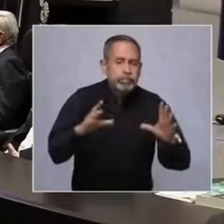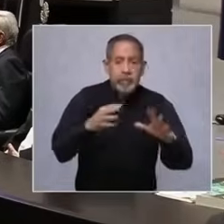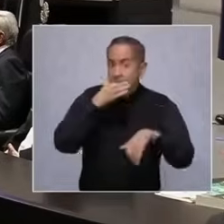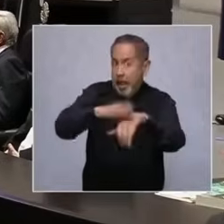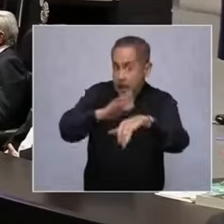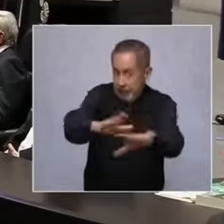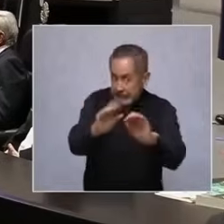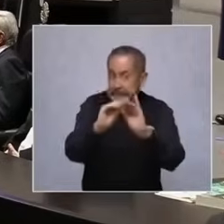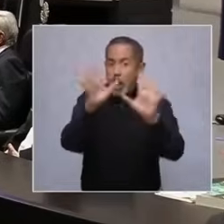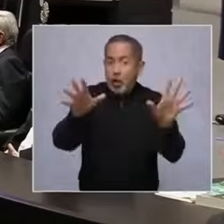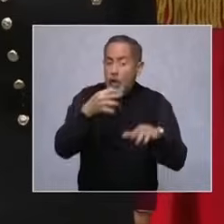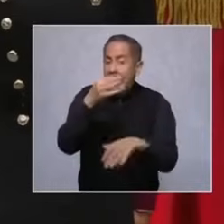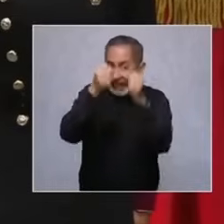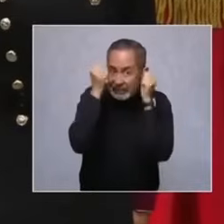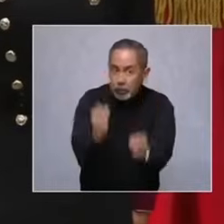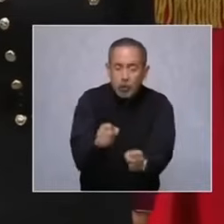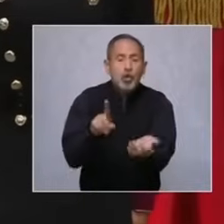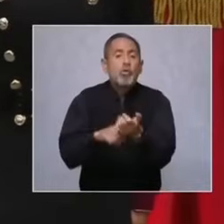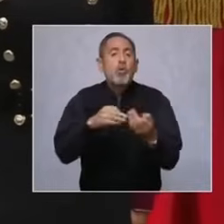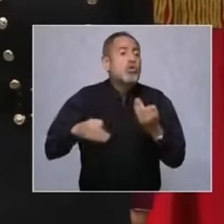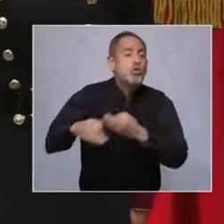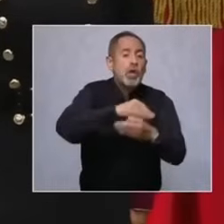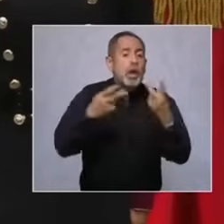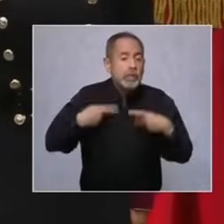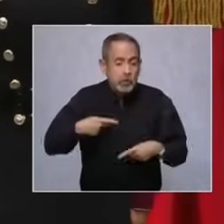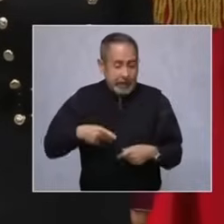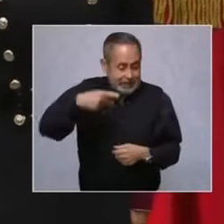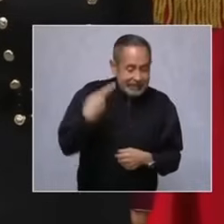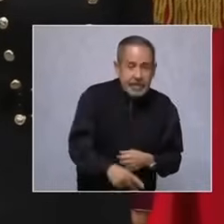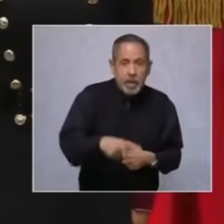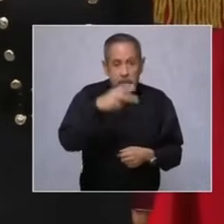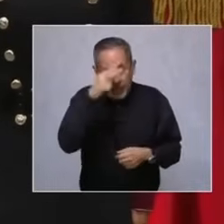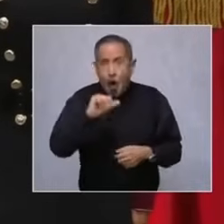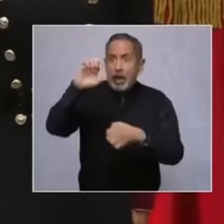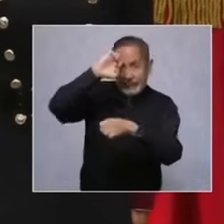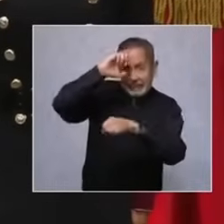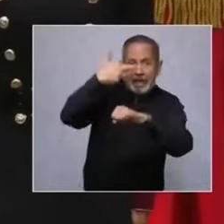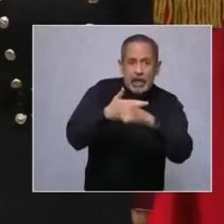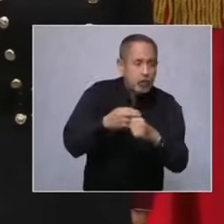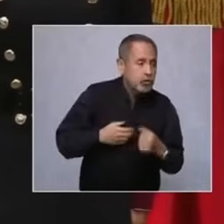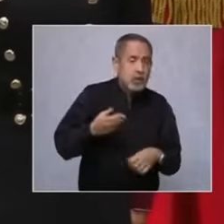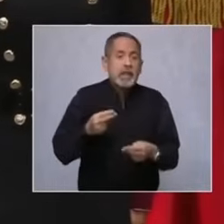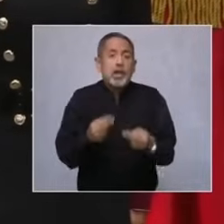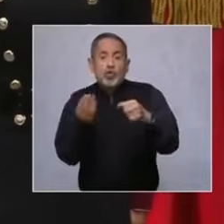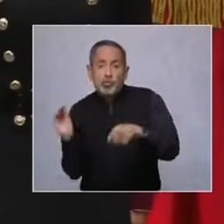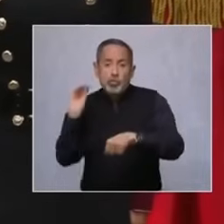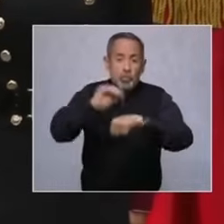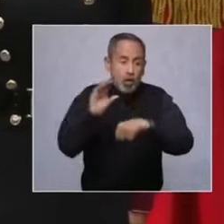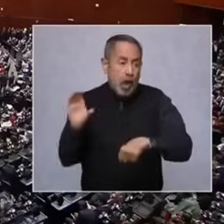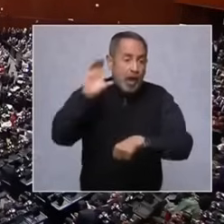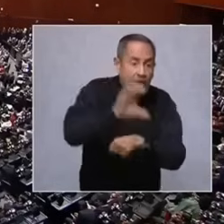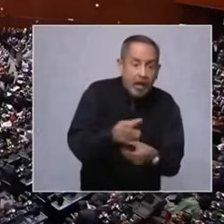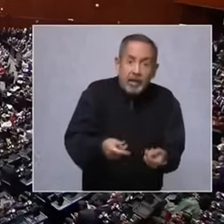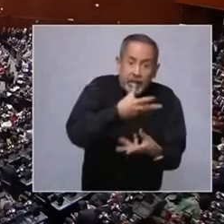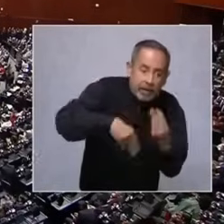la certeza que las inversiones de accionistas nacionales y extranjeros estarán seguras en nuestro país. Ya